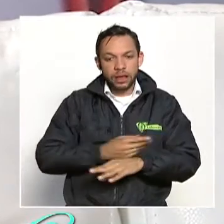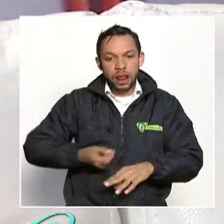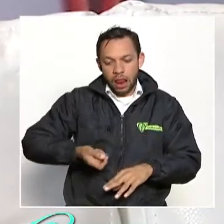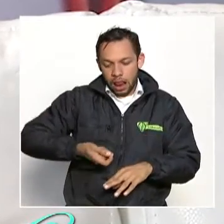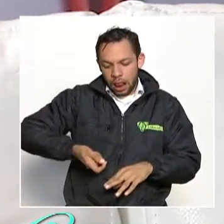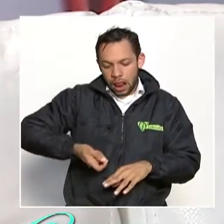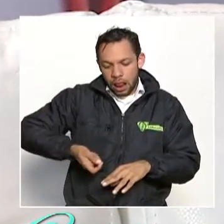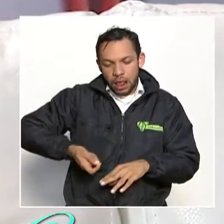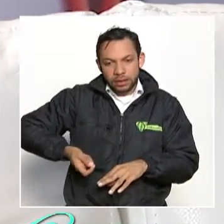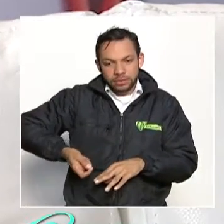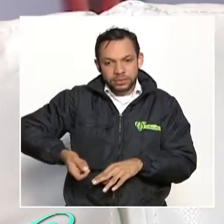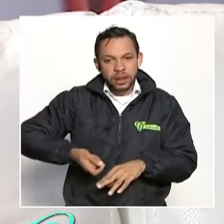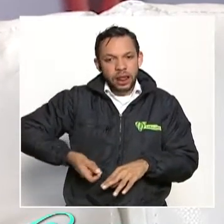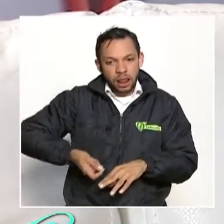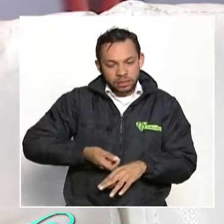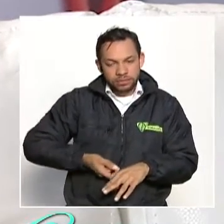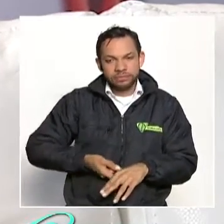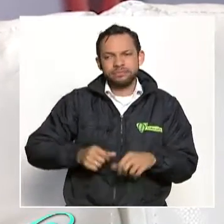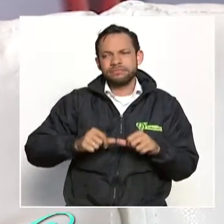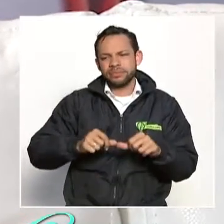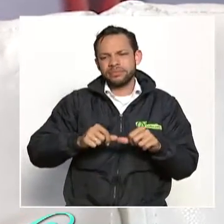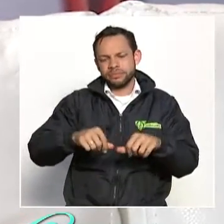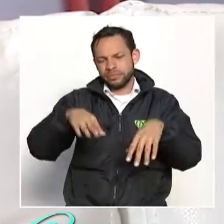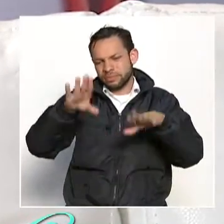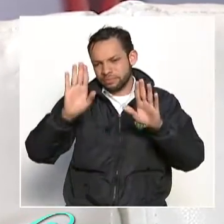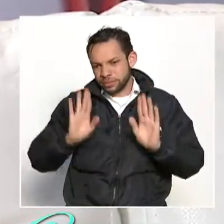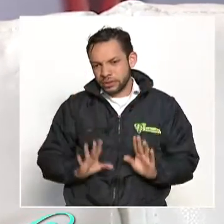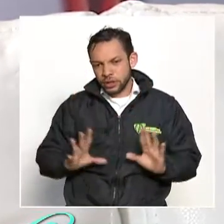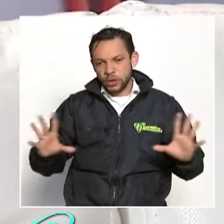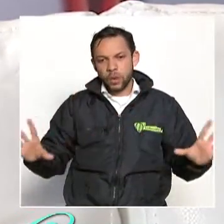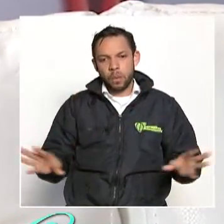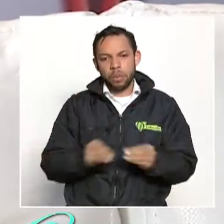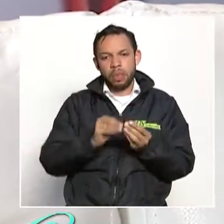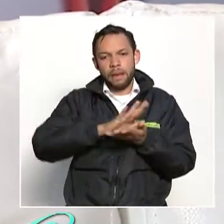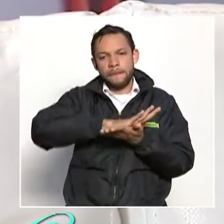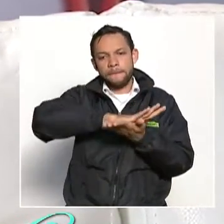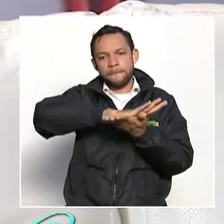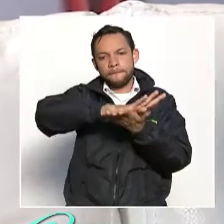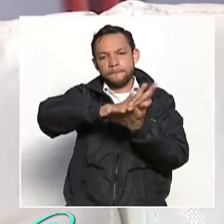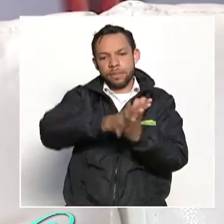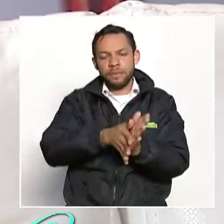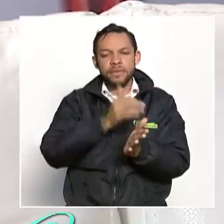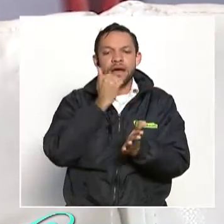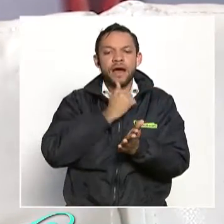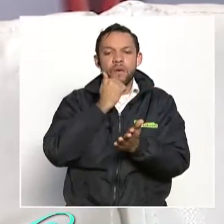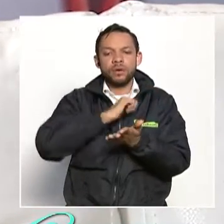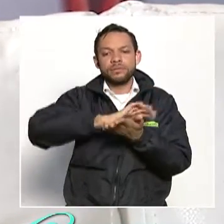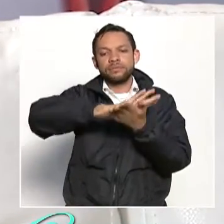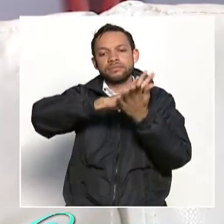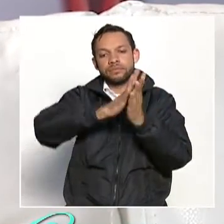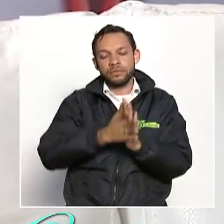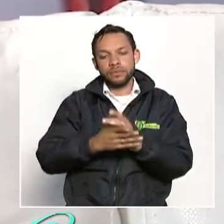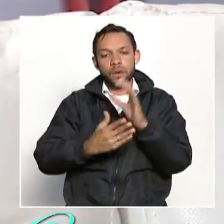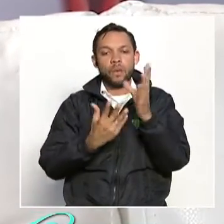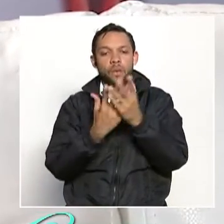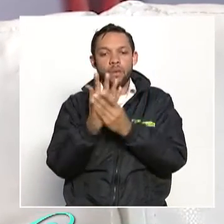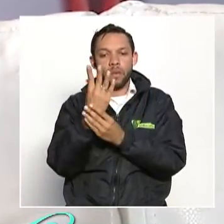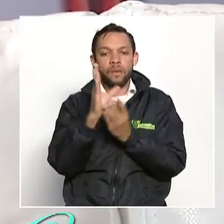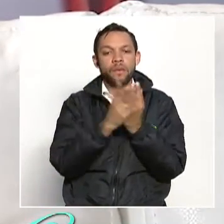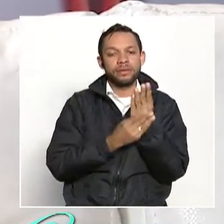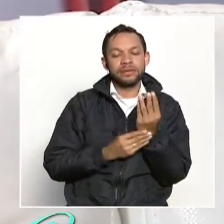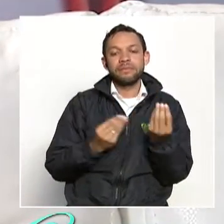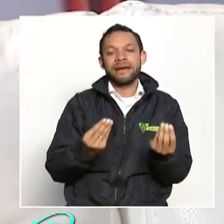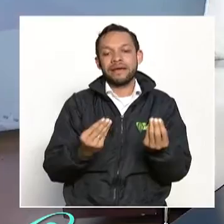bacterias. Si las bacterias se pudieran matar todas con jabón o con un baño de eso, no necesitarían usar guantes. Adicionalmente,